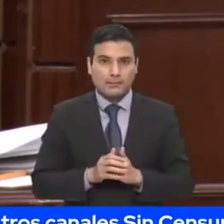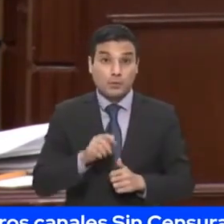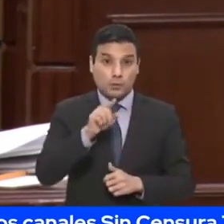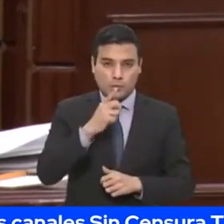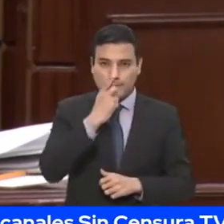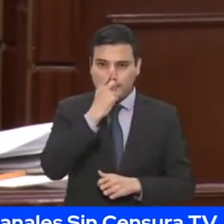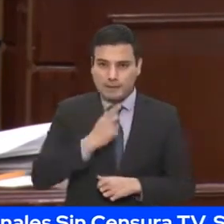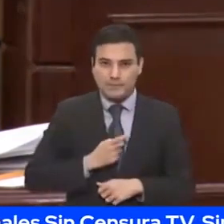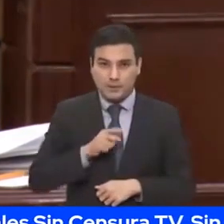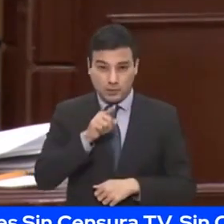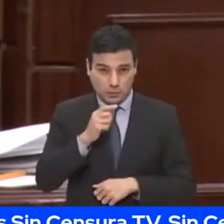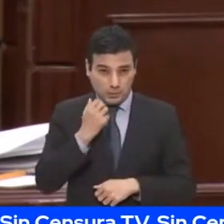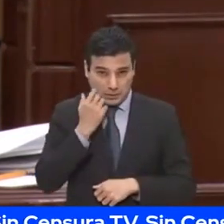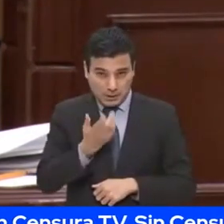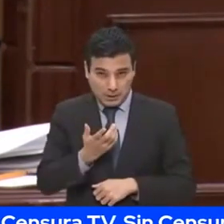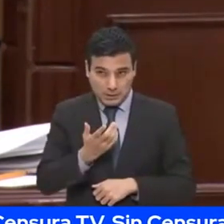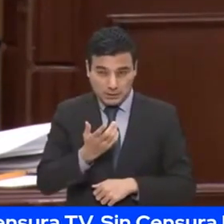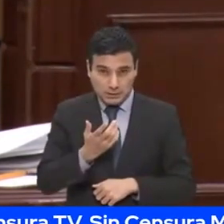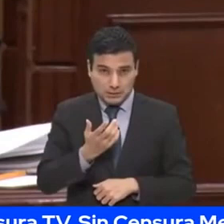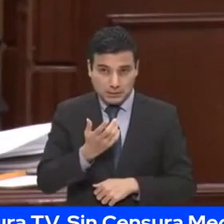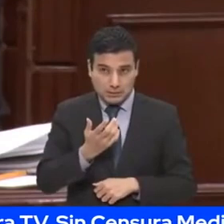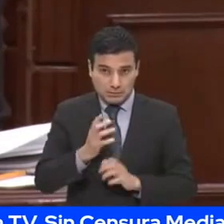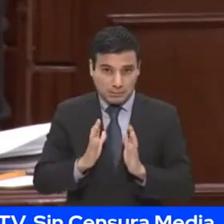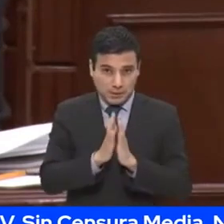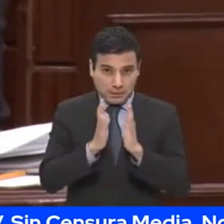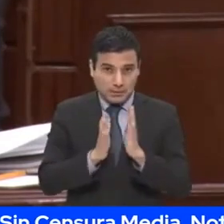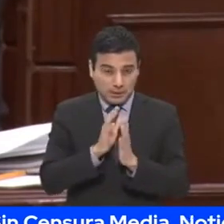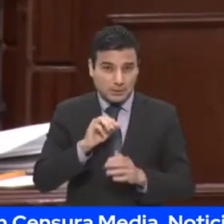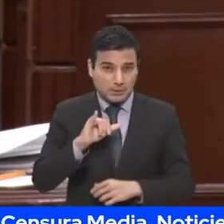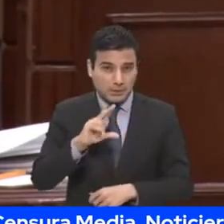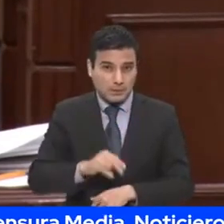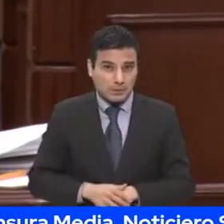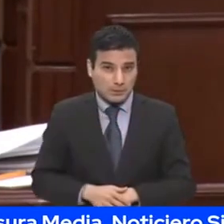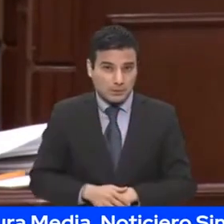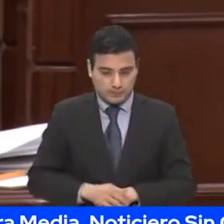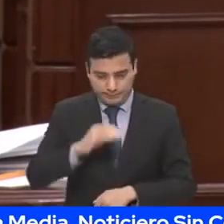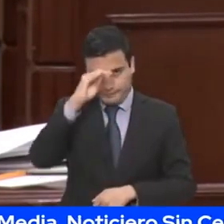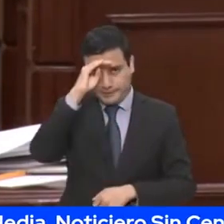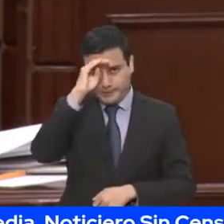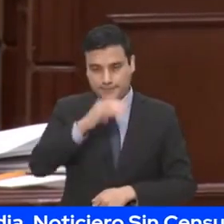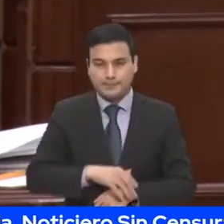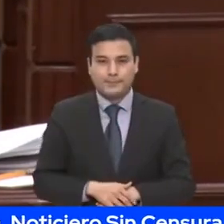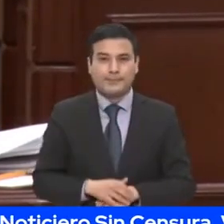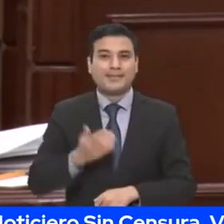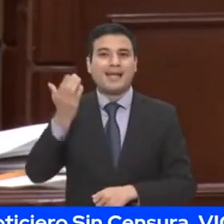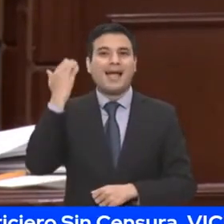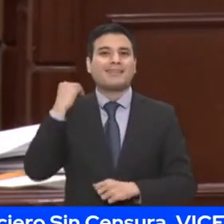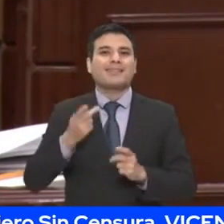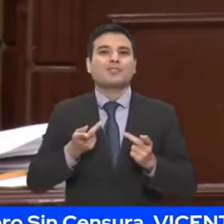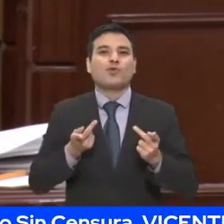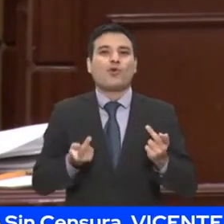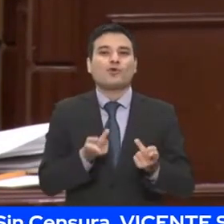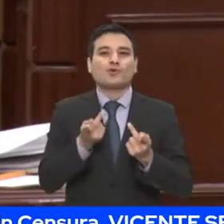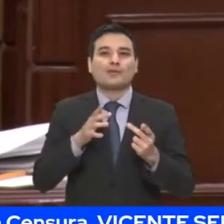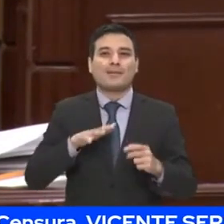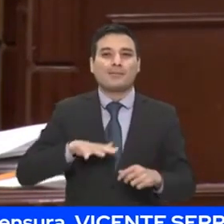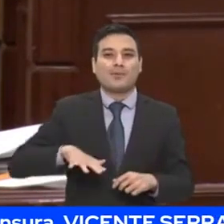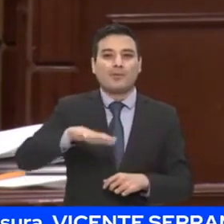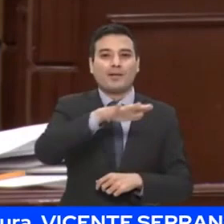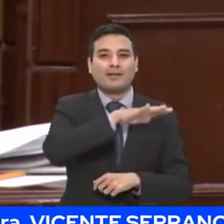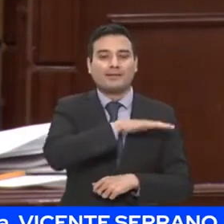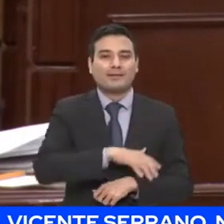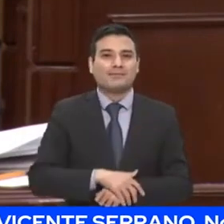en participar o no. Por eso, la consulta popular pasada